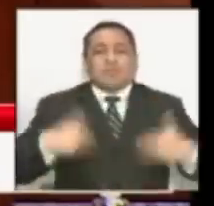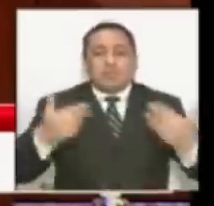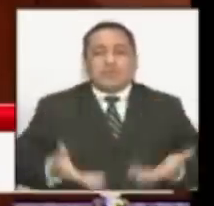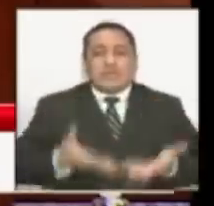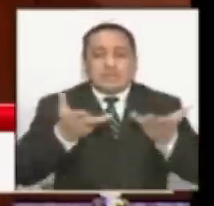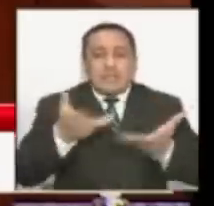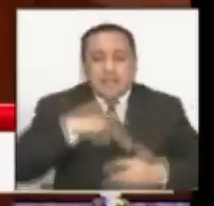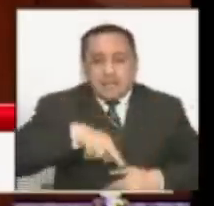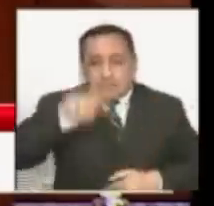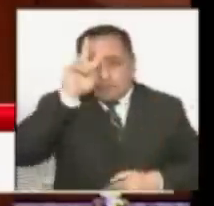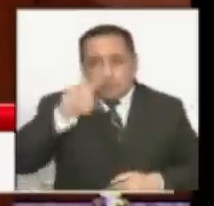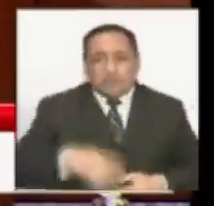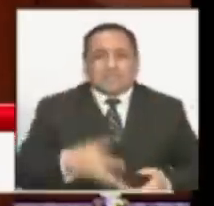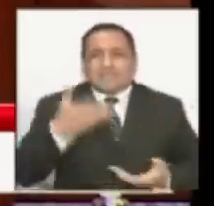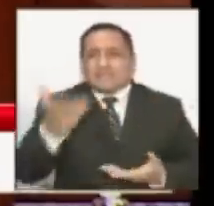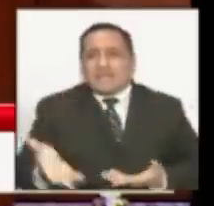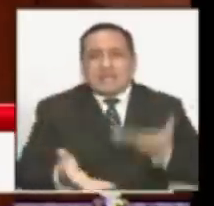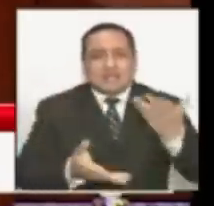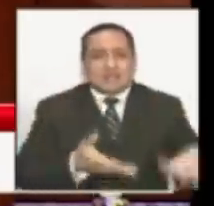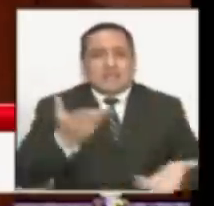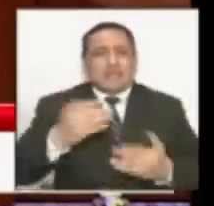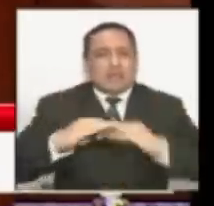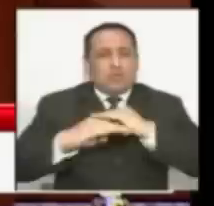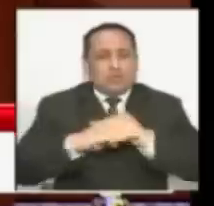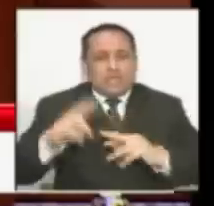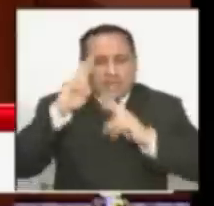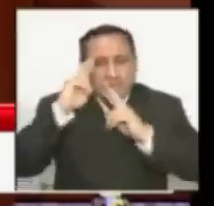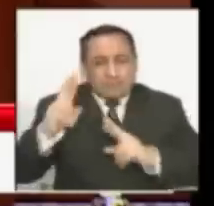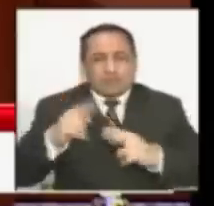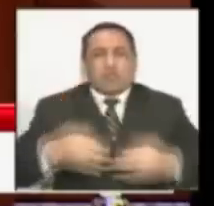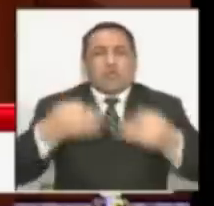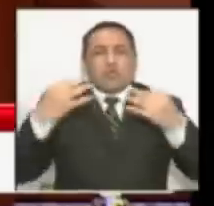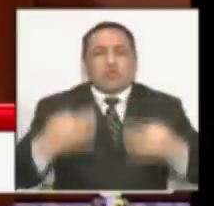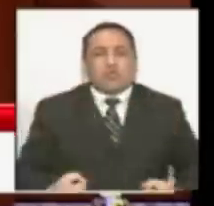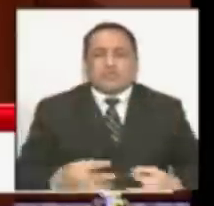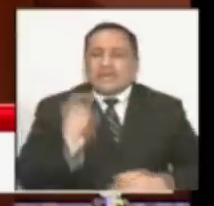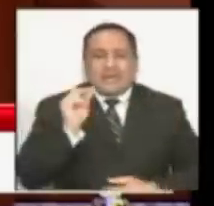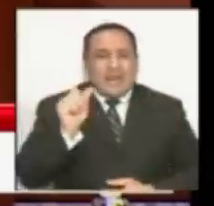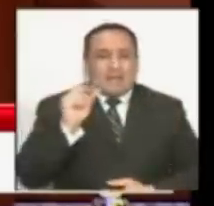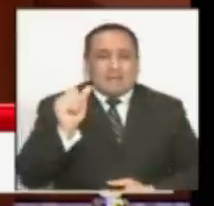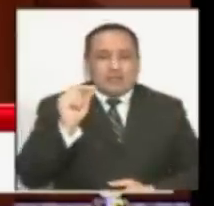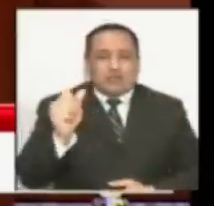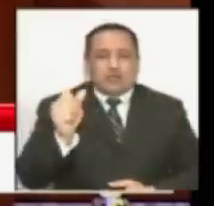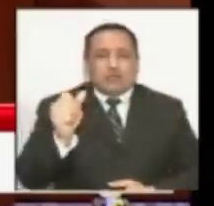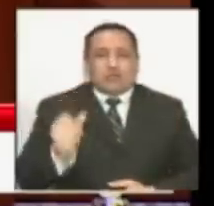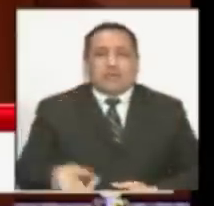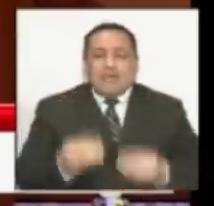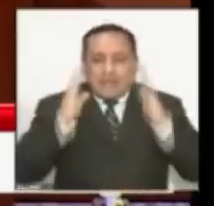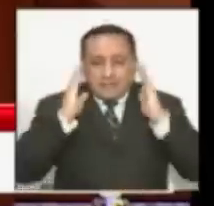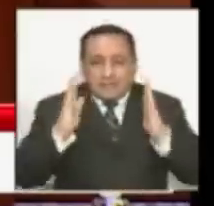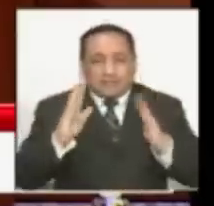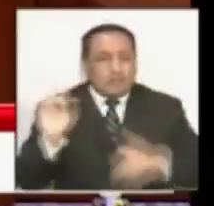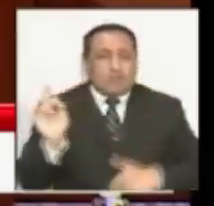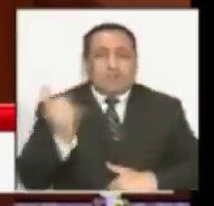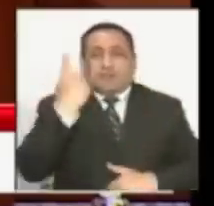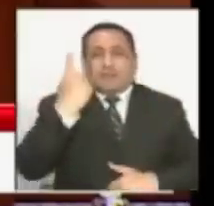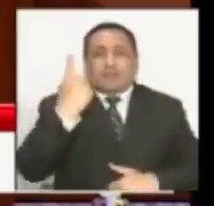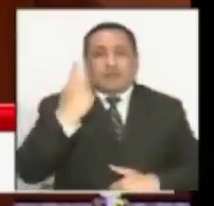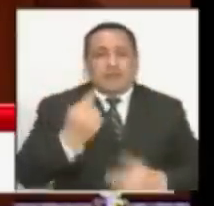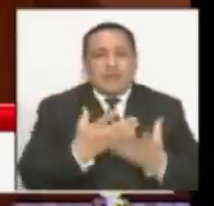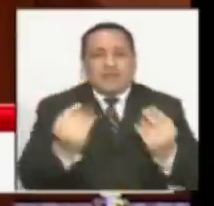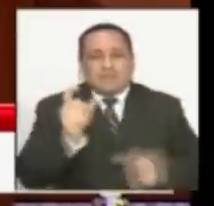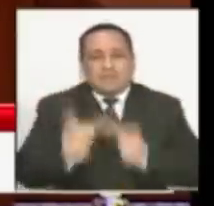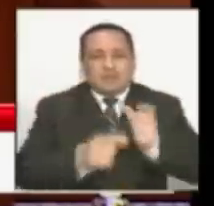llegar al país, distribuirse de manera equitativa y justa lo más rápido posible, atendiendo primero a los